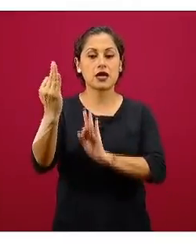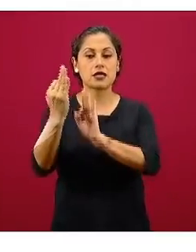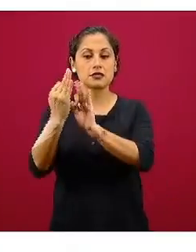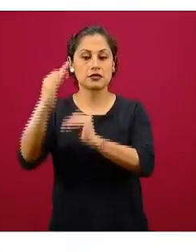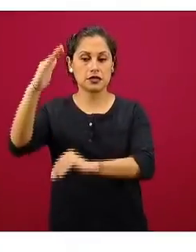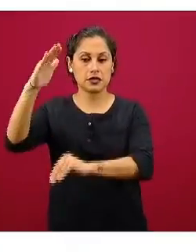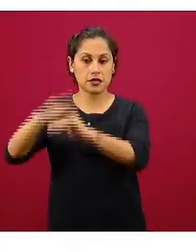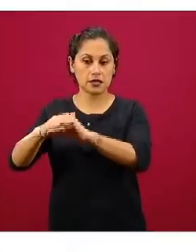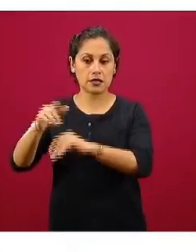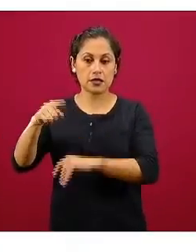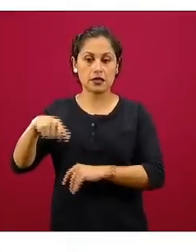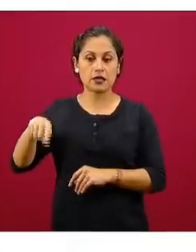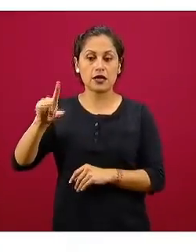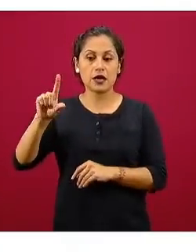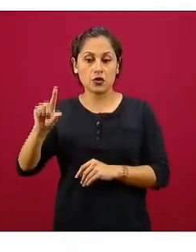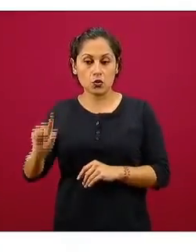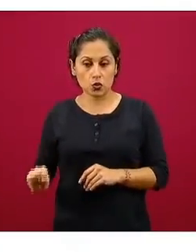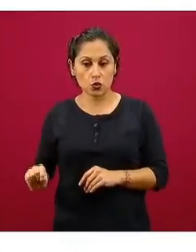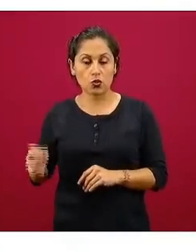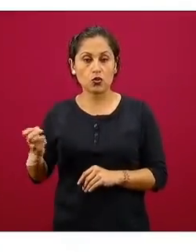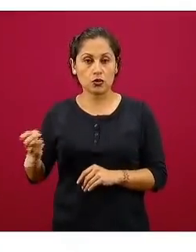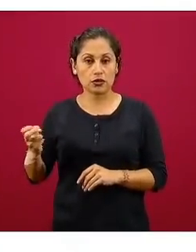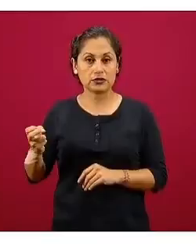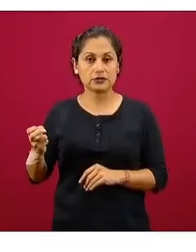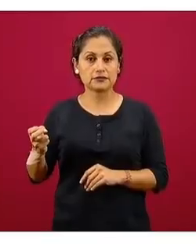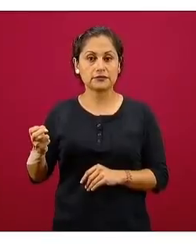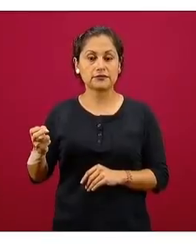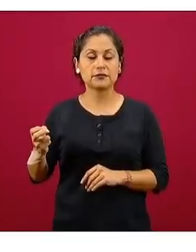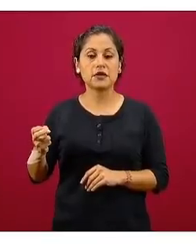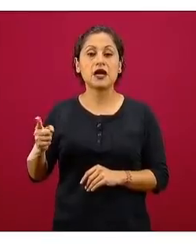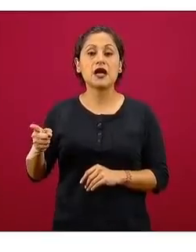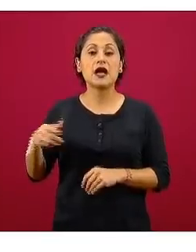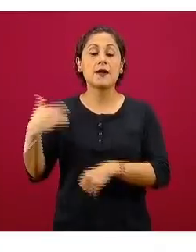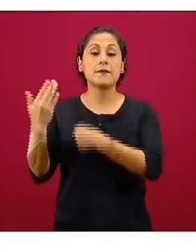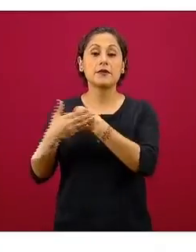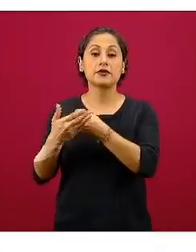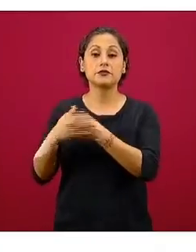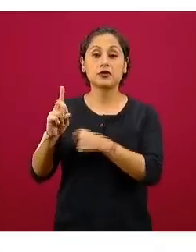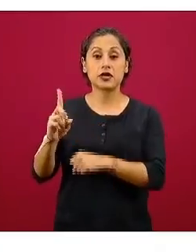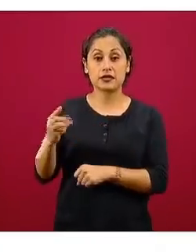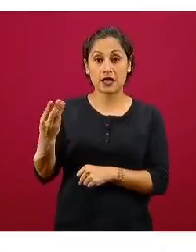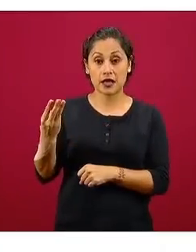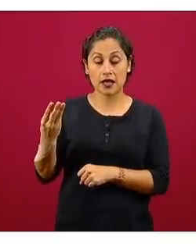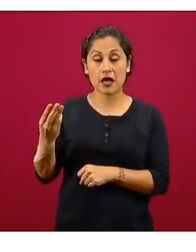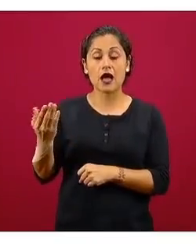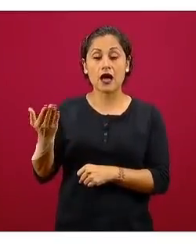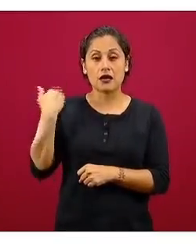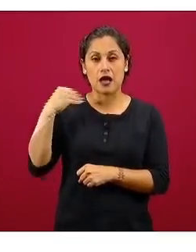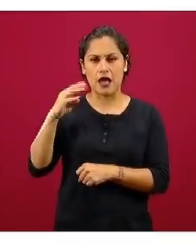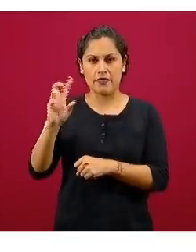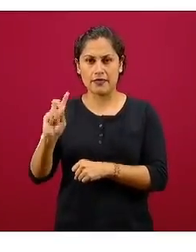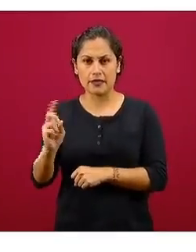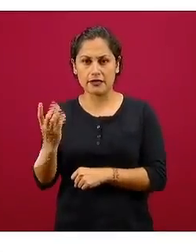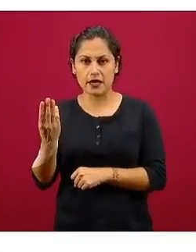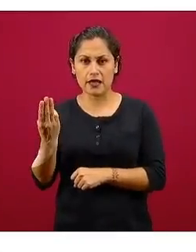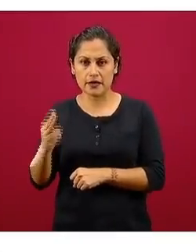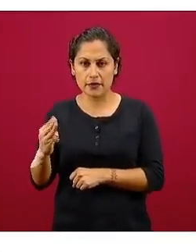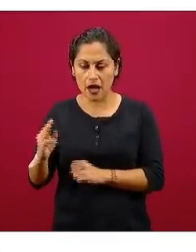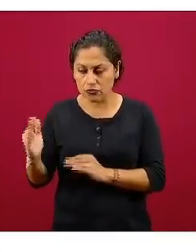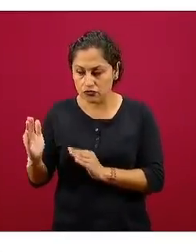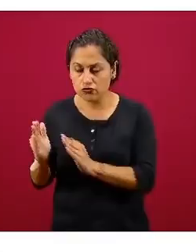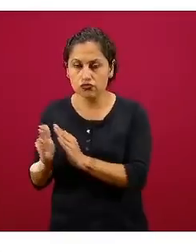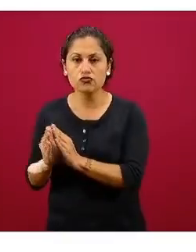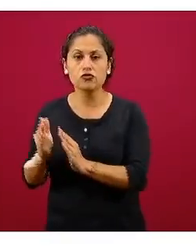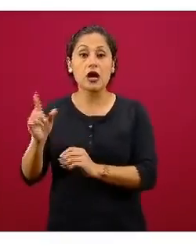fecha predicha, que fue 30 de mayo, pero todavía no tenemos claridad sobre cómo va a ser el descenso.